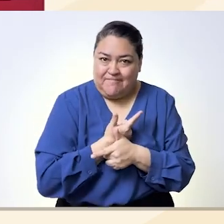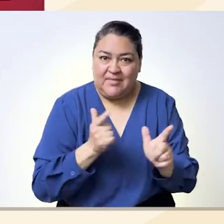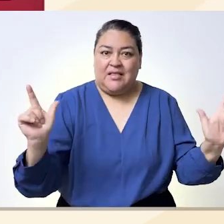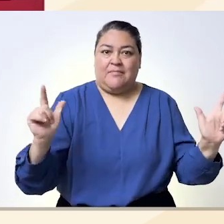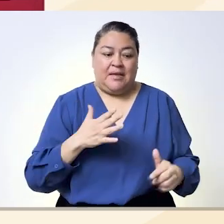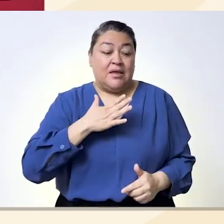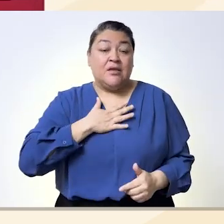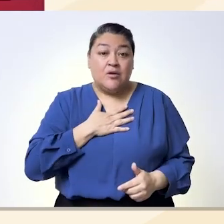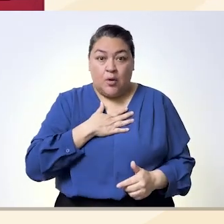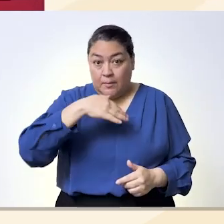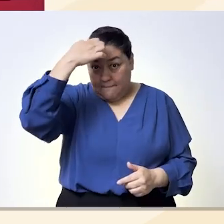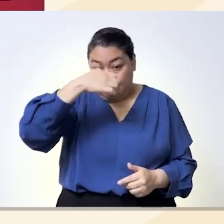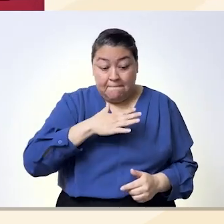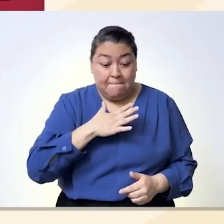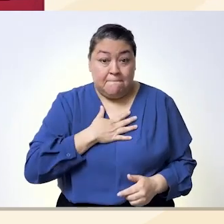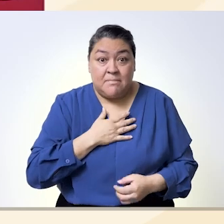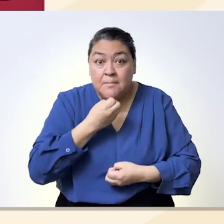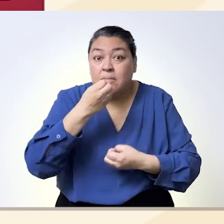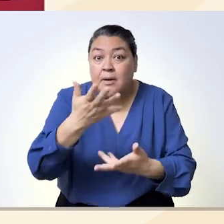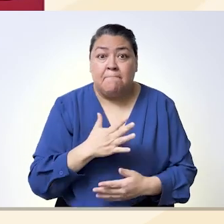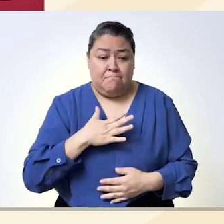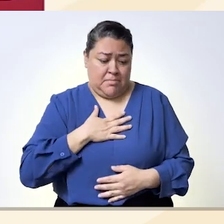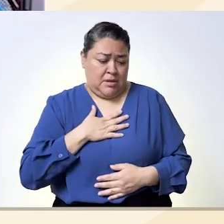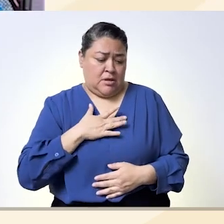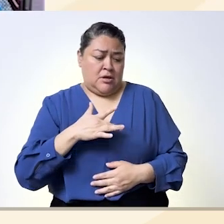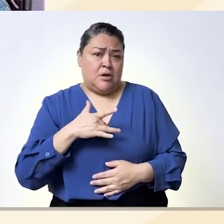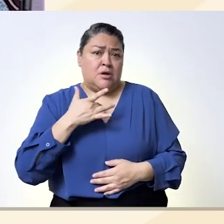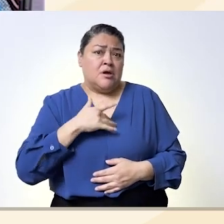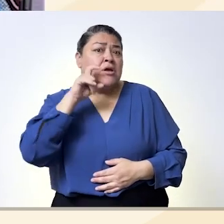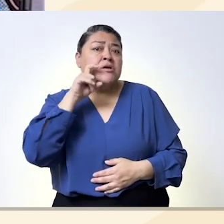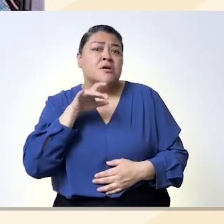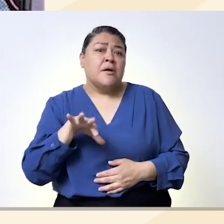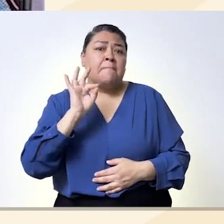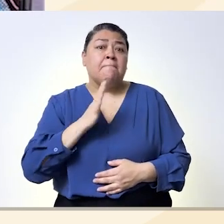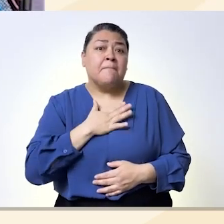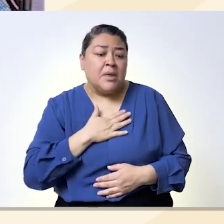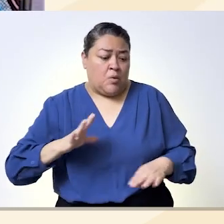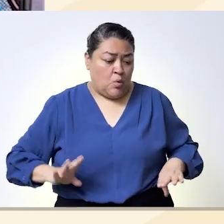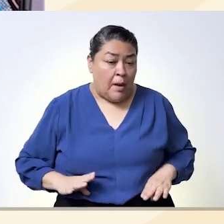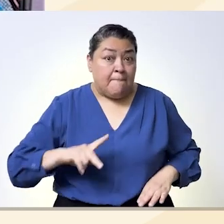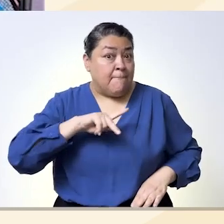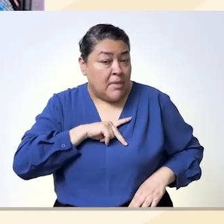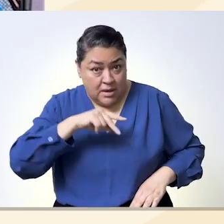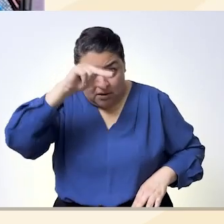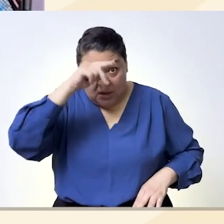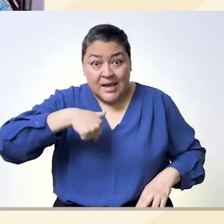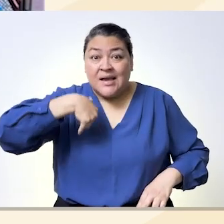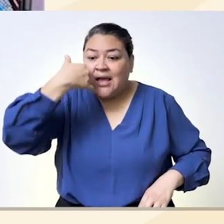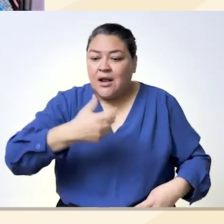una forma que potencialice mi gozo, mi experiencia, mi sexualidad, mis talentos,